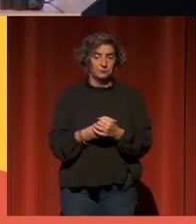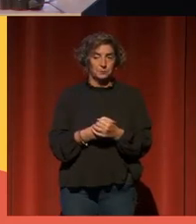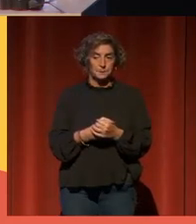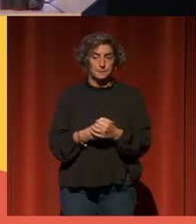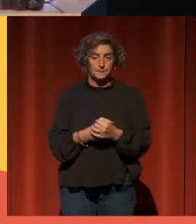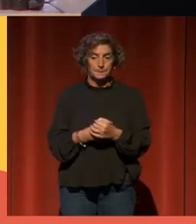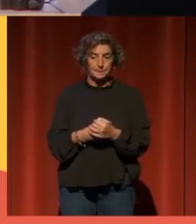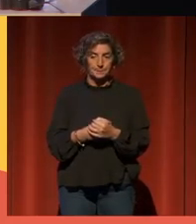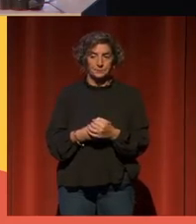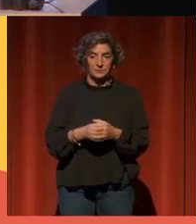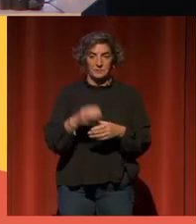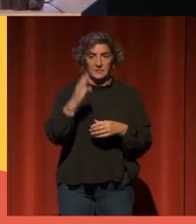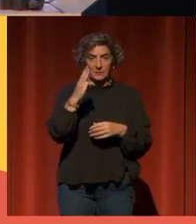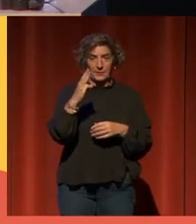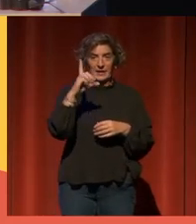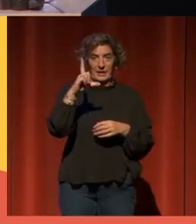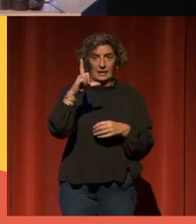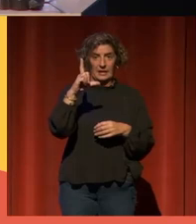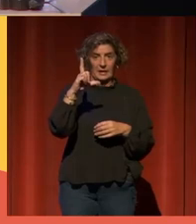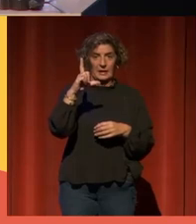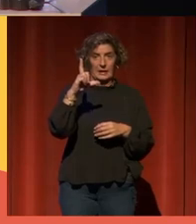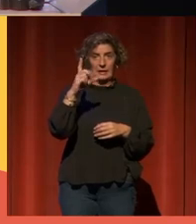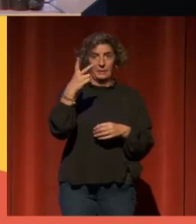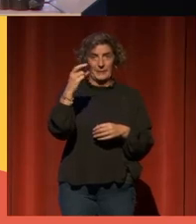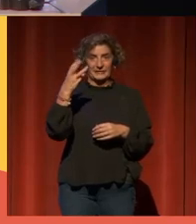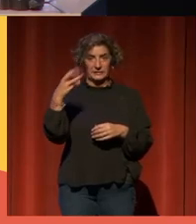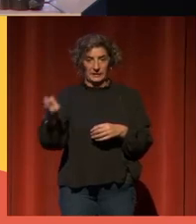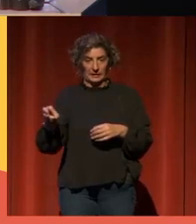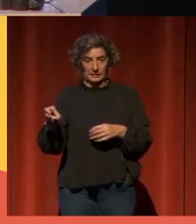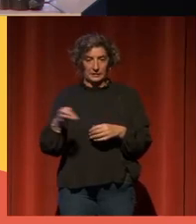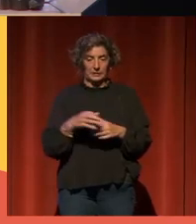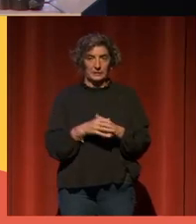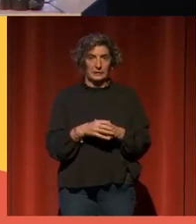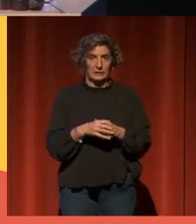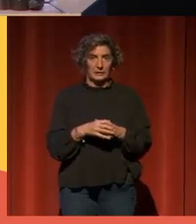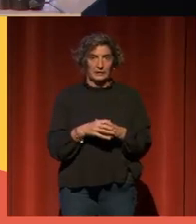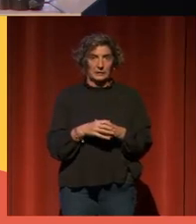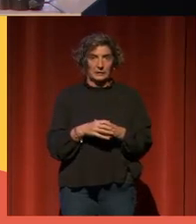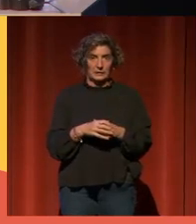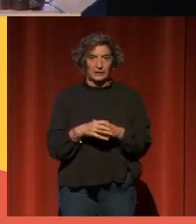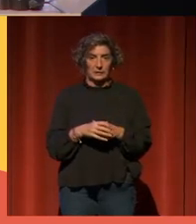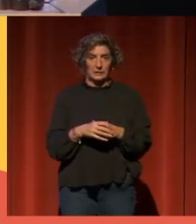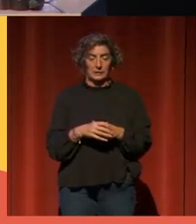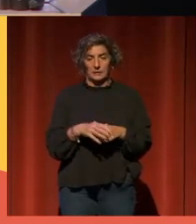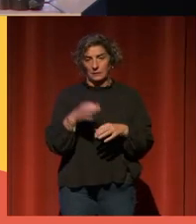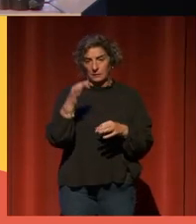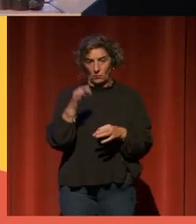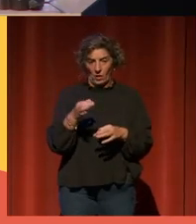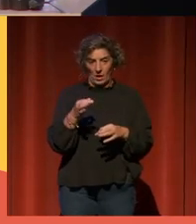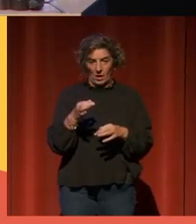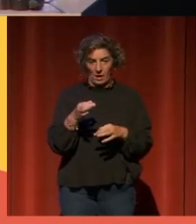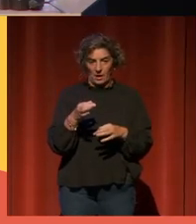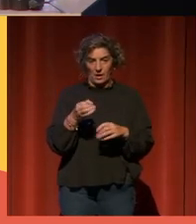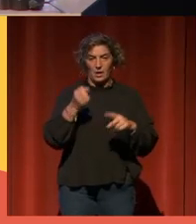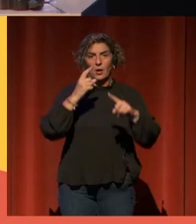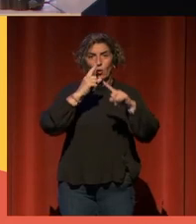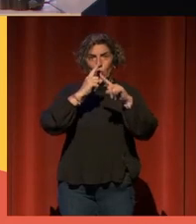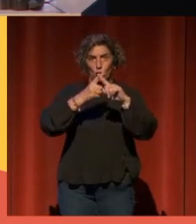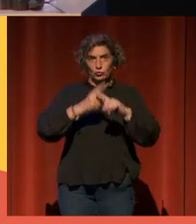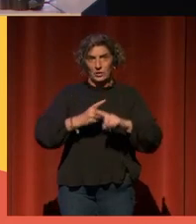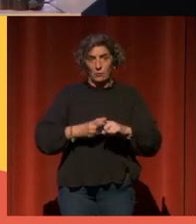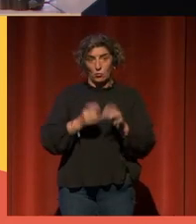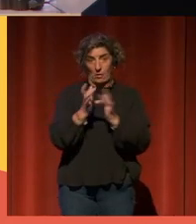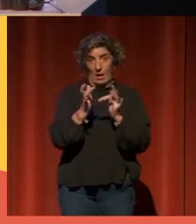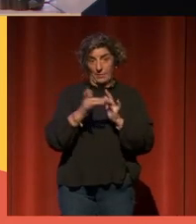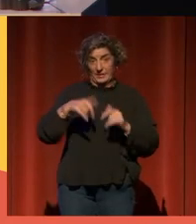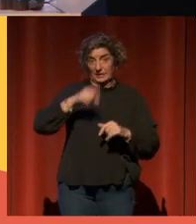y pl 2030 como de Luxemburgo en abril este año donde